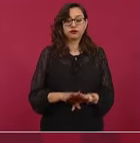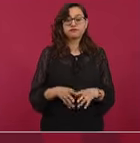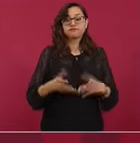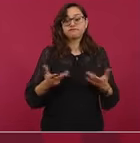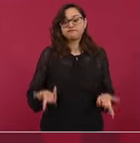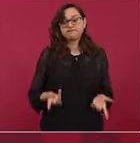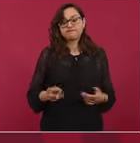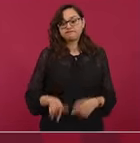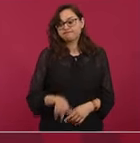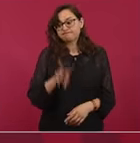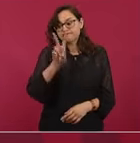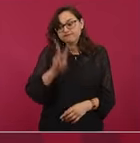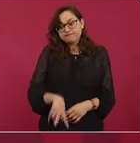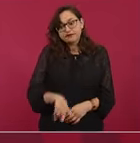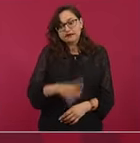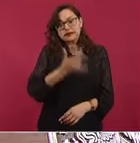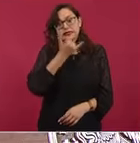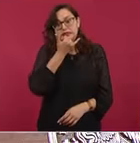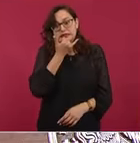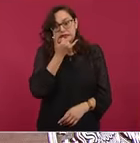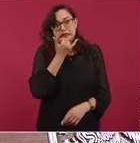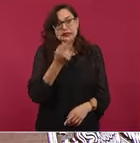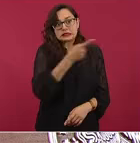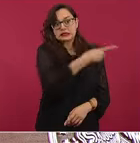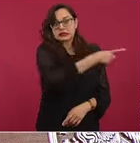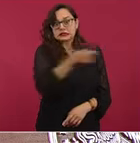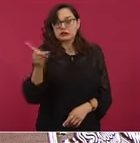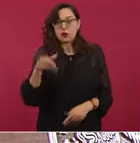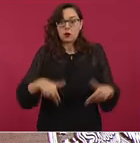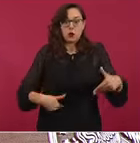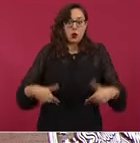les gusta a los